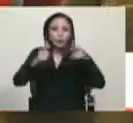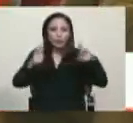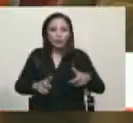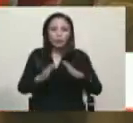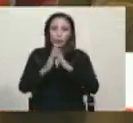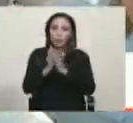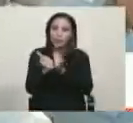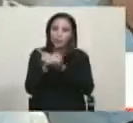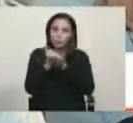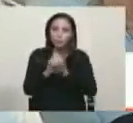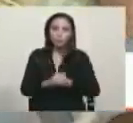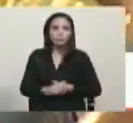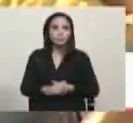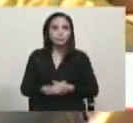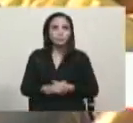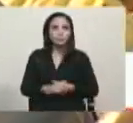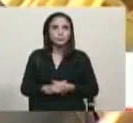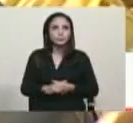Poder Popular.